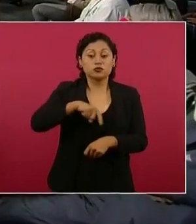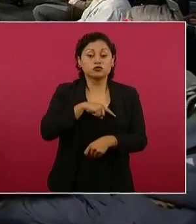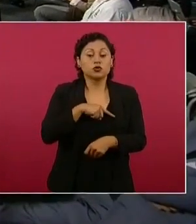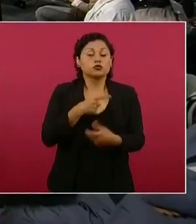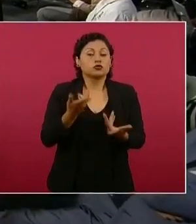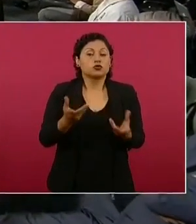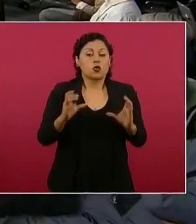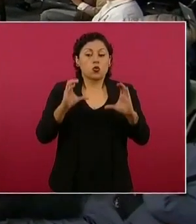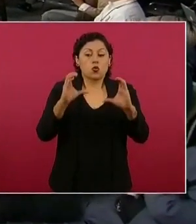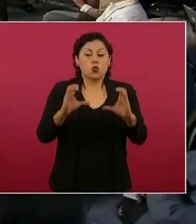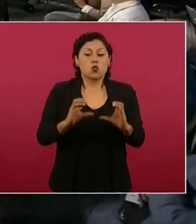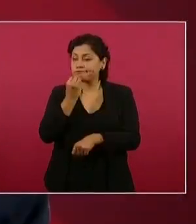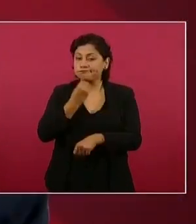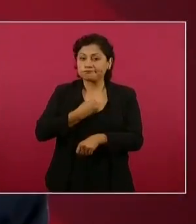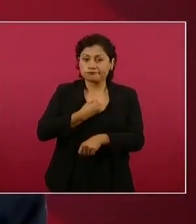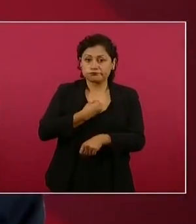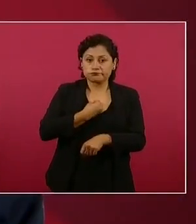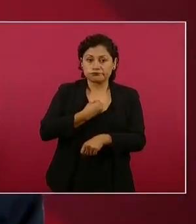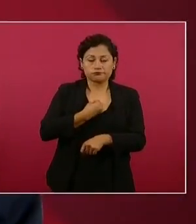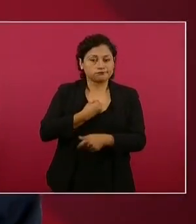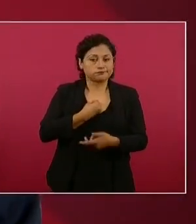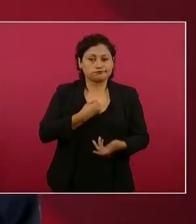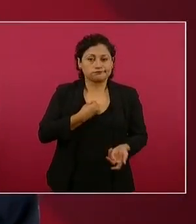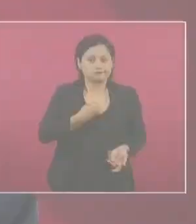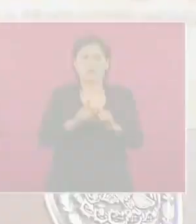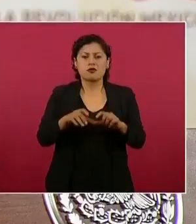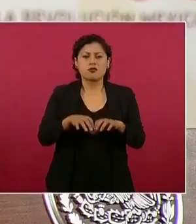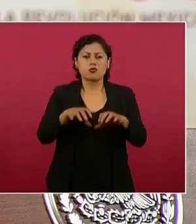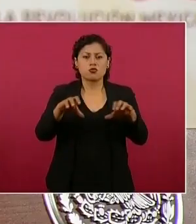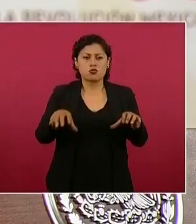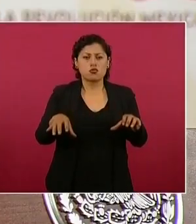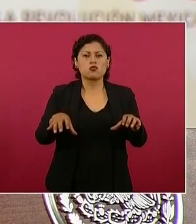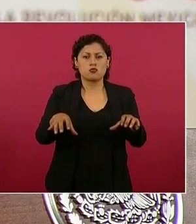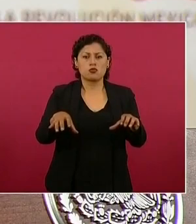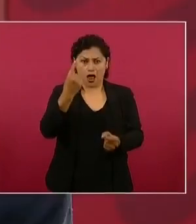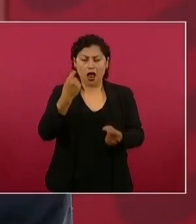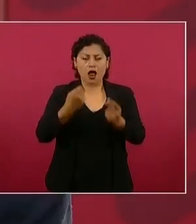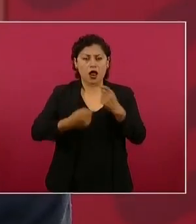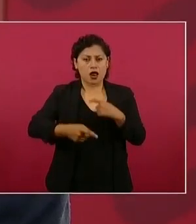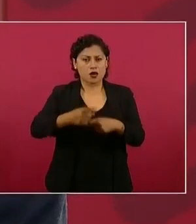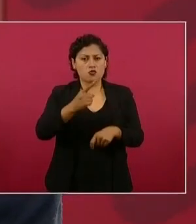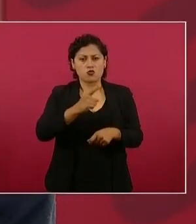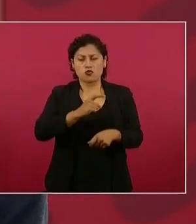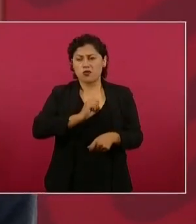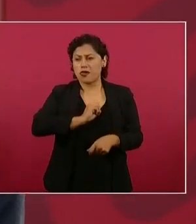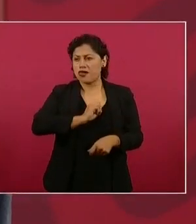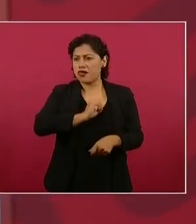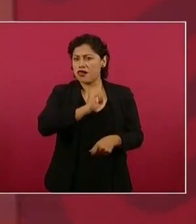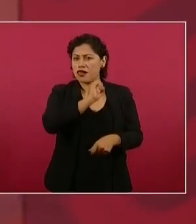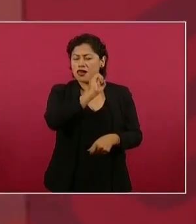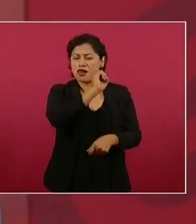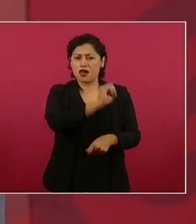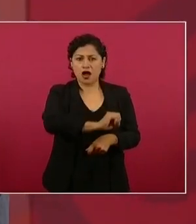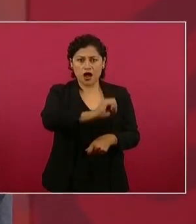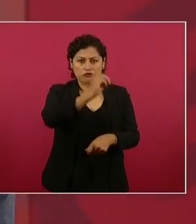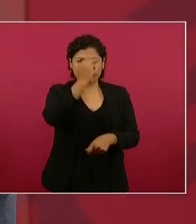guardaba silencio, porque hay grupos racistas que